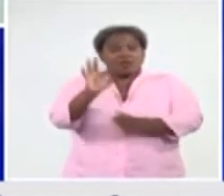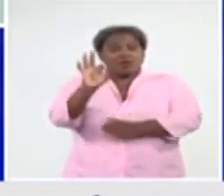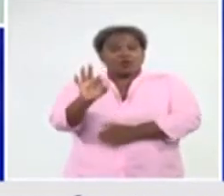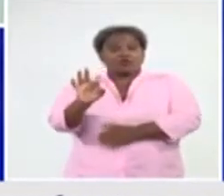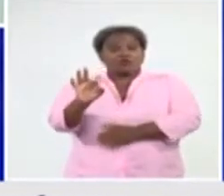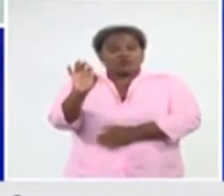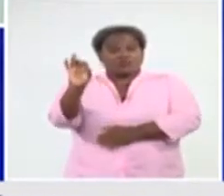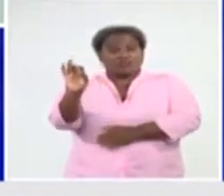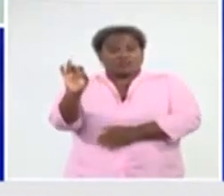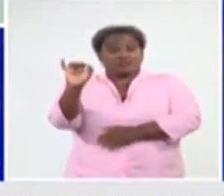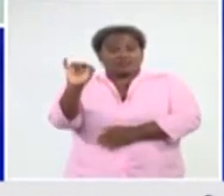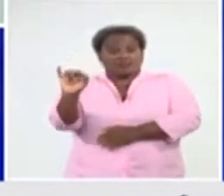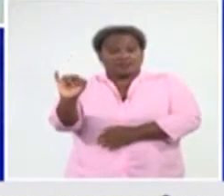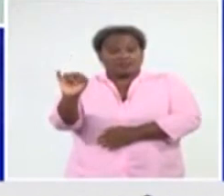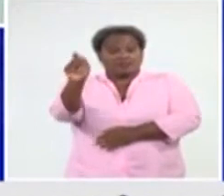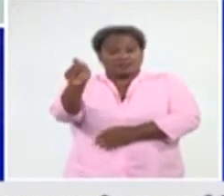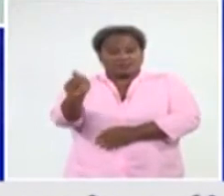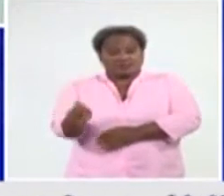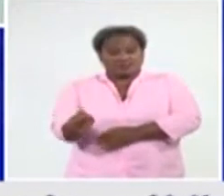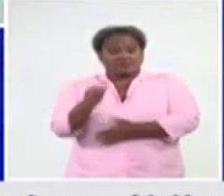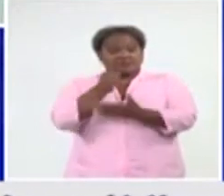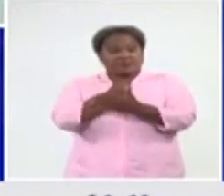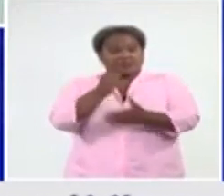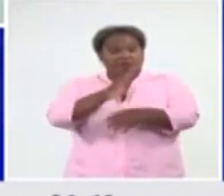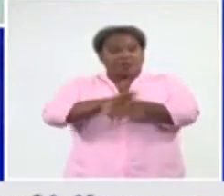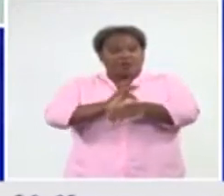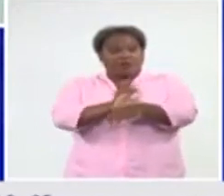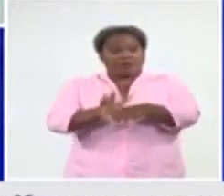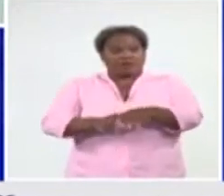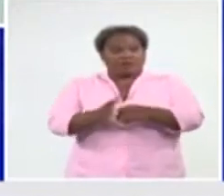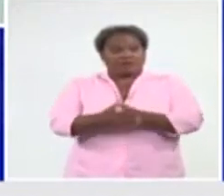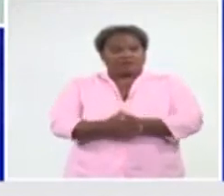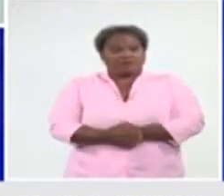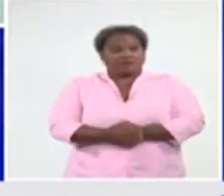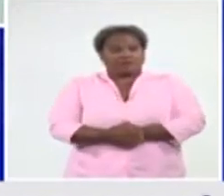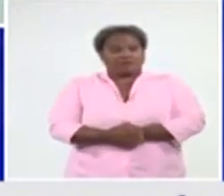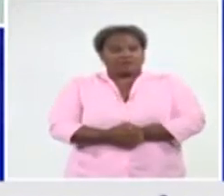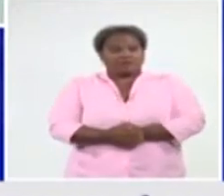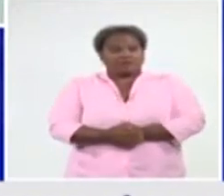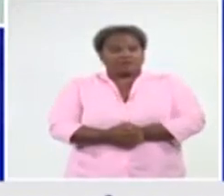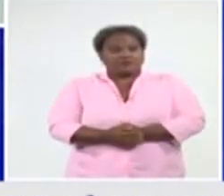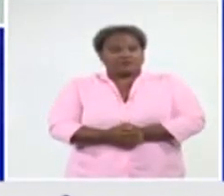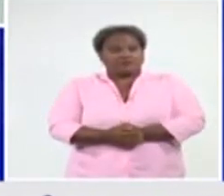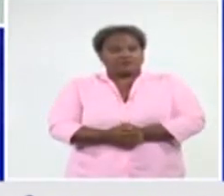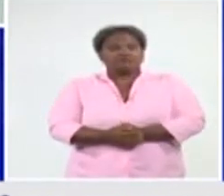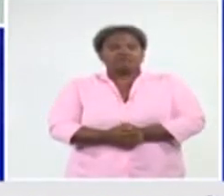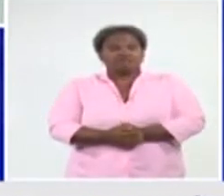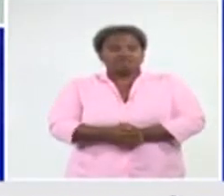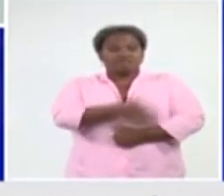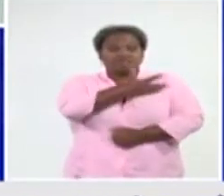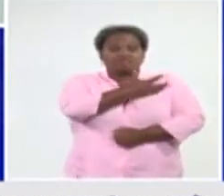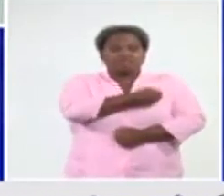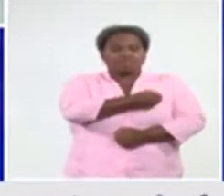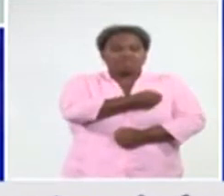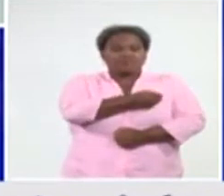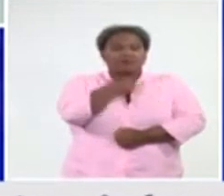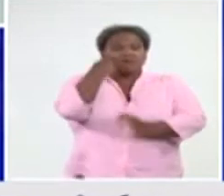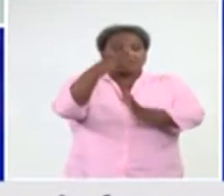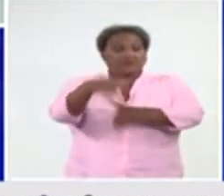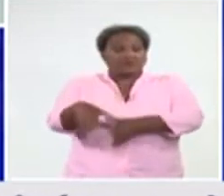63.876 pacientes con COVID-19 y lamentablemente han